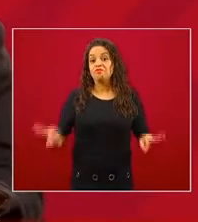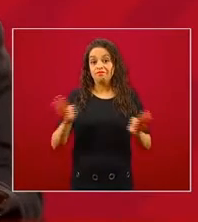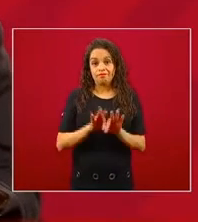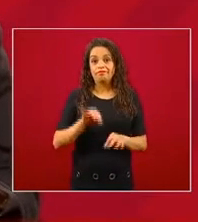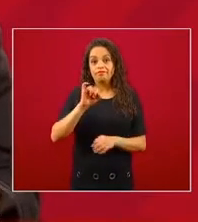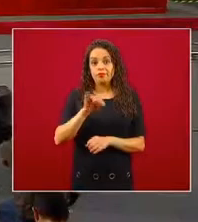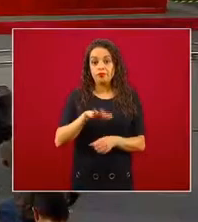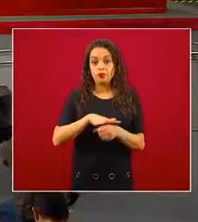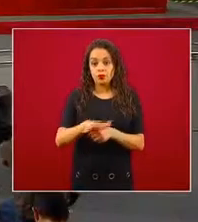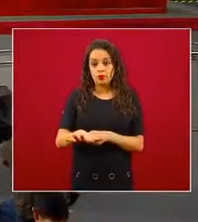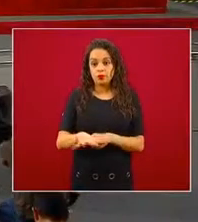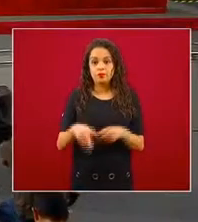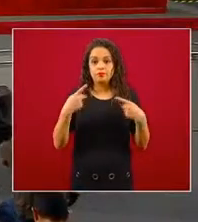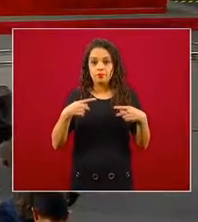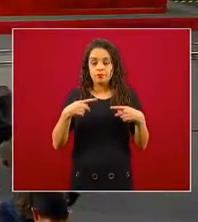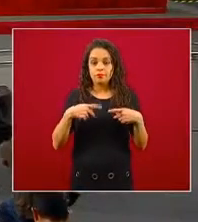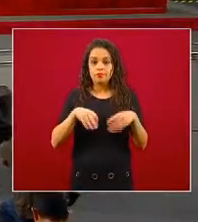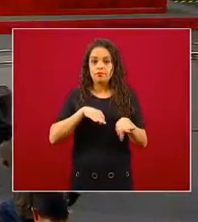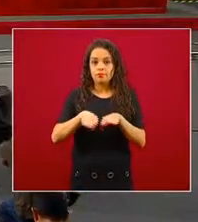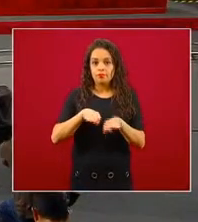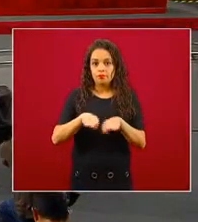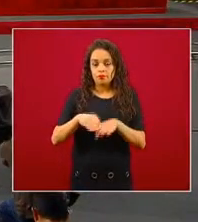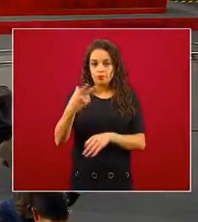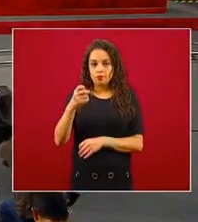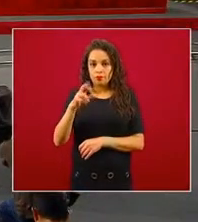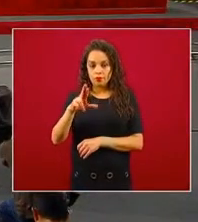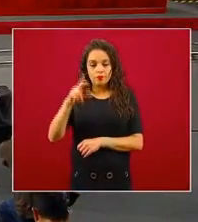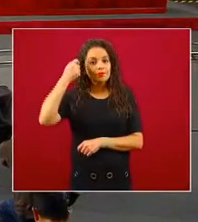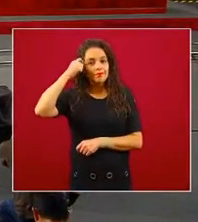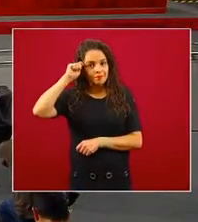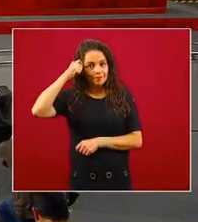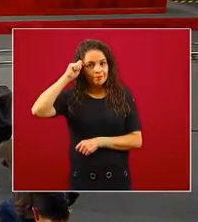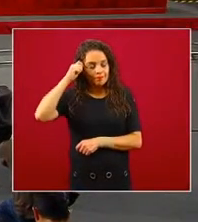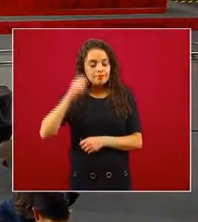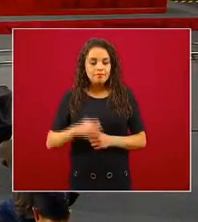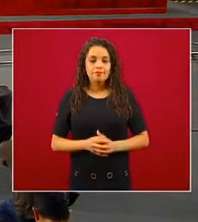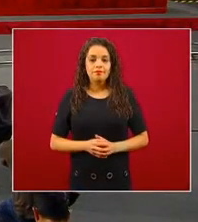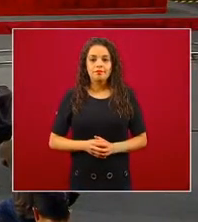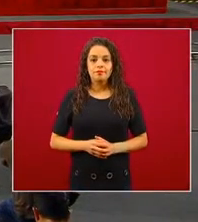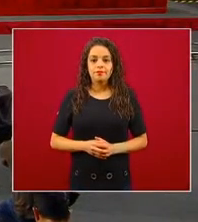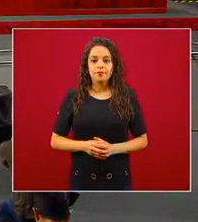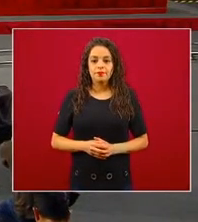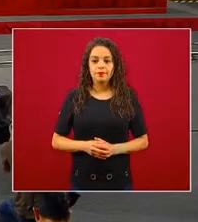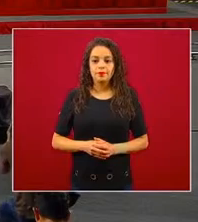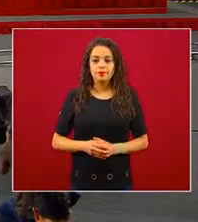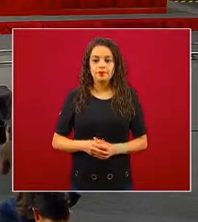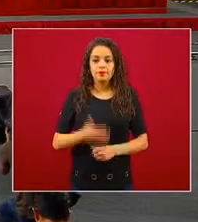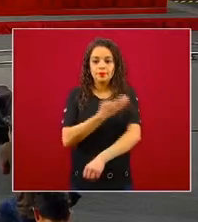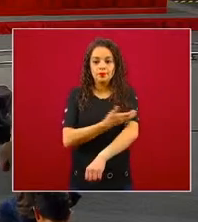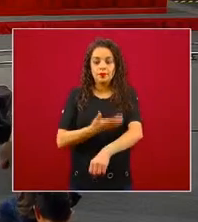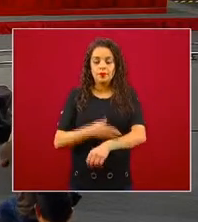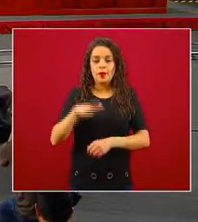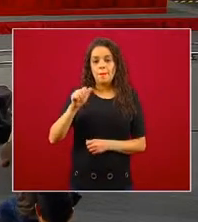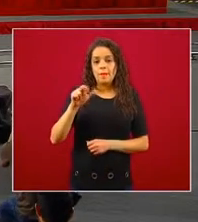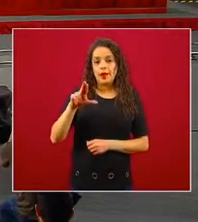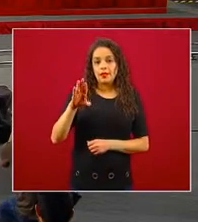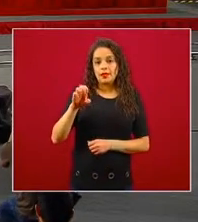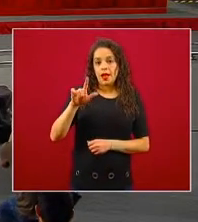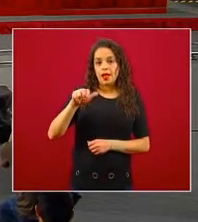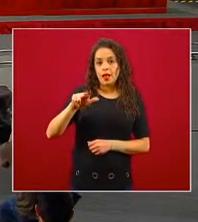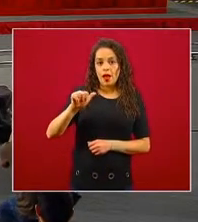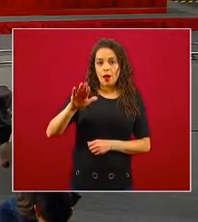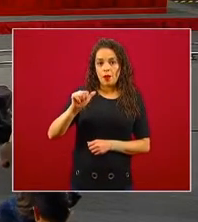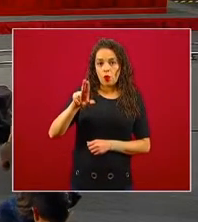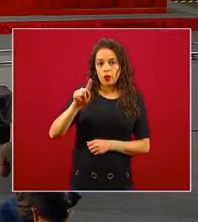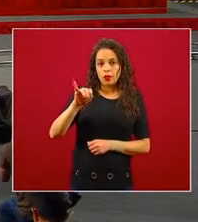es las trabajadoras del hogar, las personas trabajadoras del hogar. Y nos acompaña Marcelina Bautista también, quien es